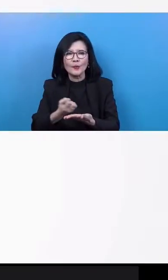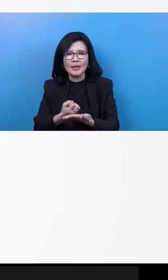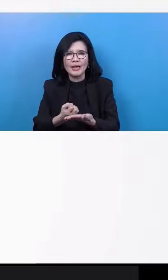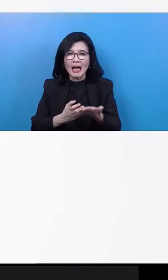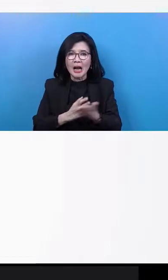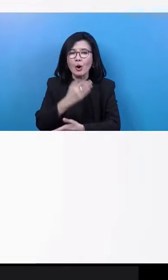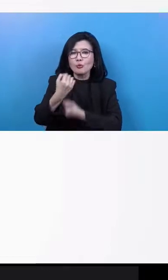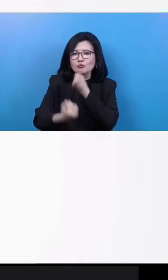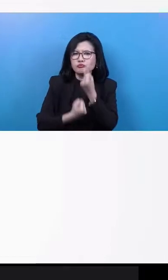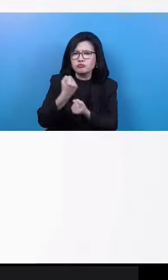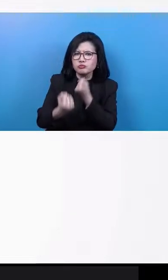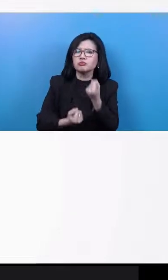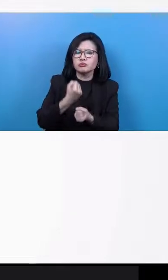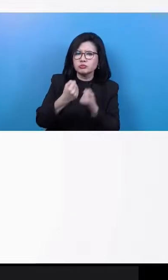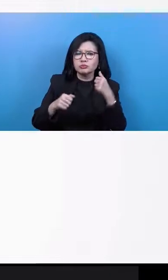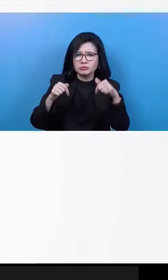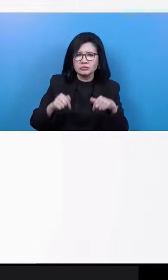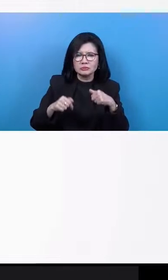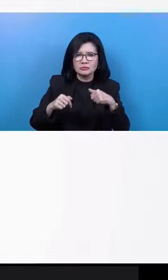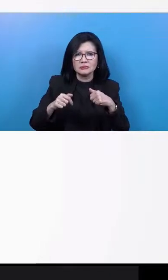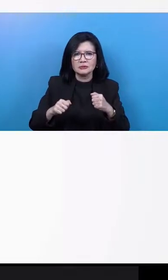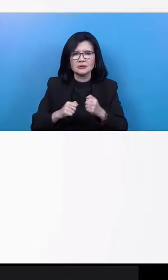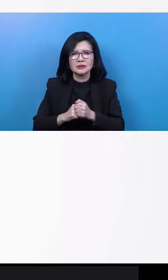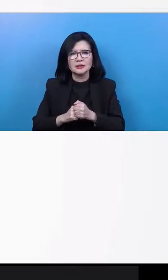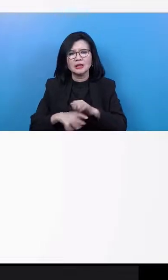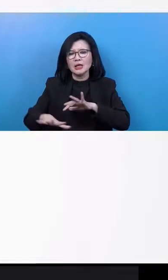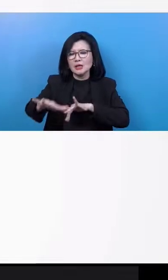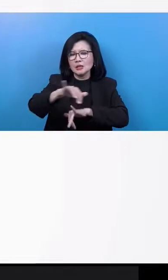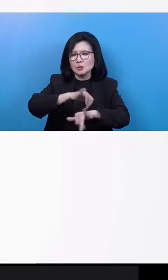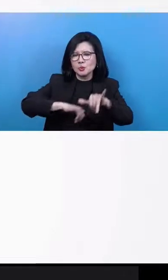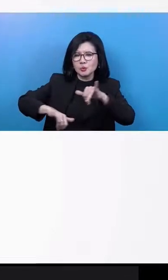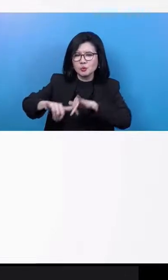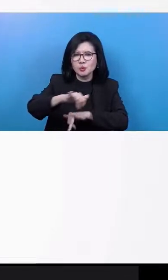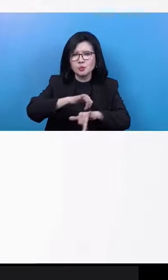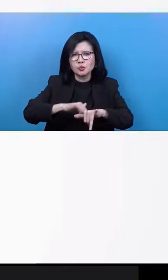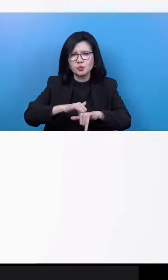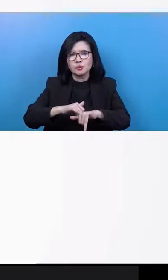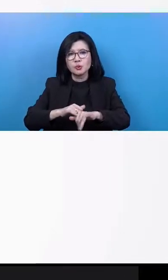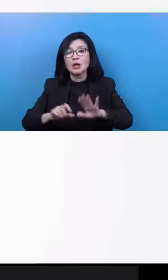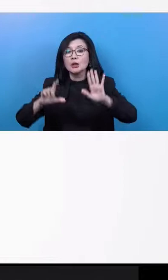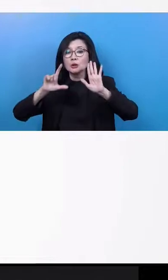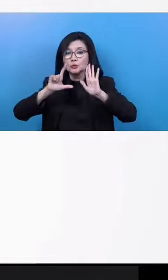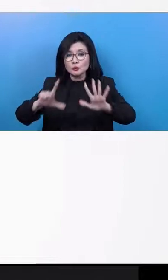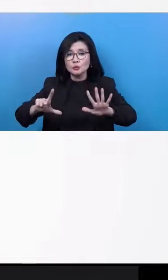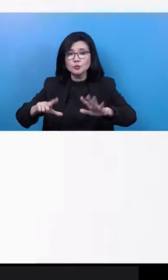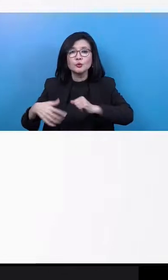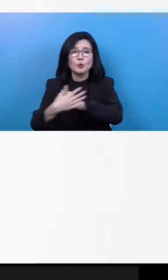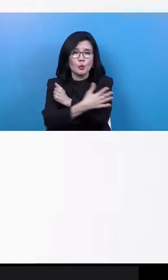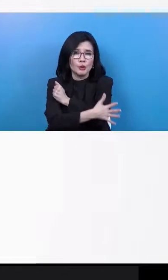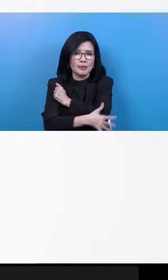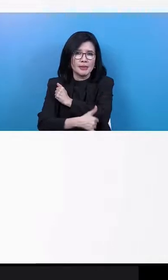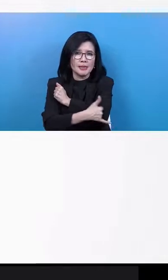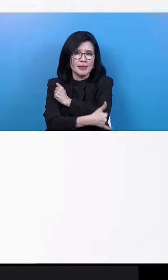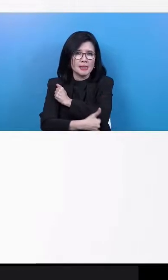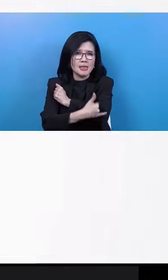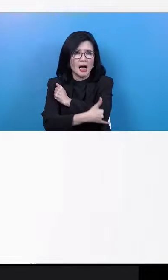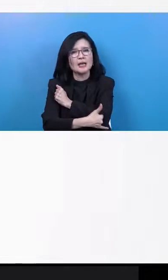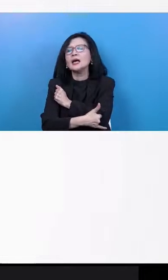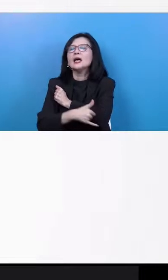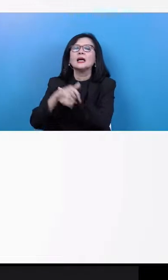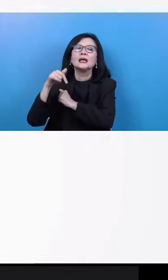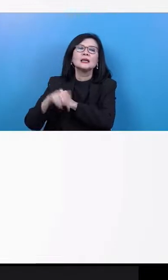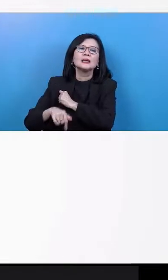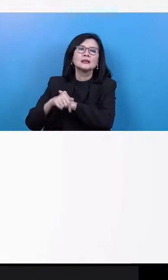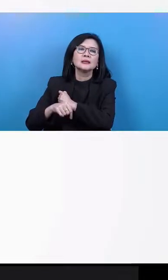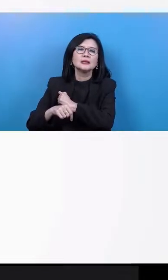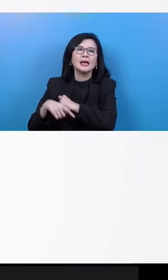7 países fuimos decretando acciones para desarrollar estos esfuerzos conjuntos que nos llevara